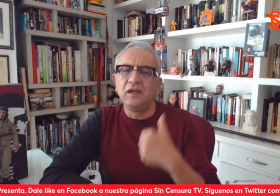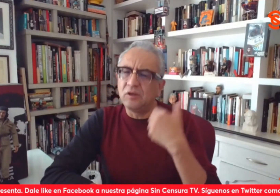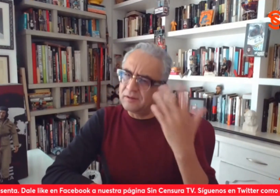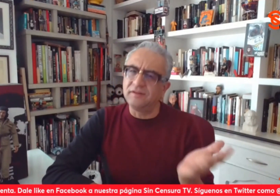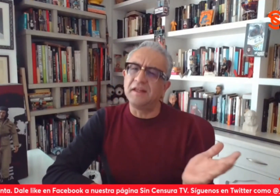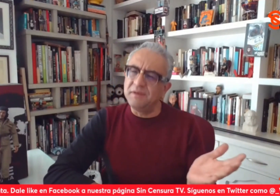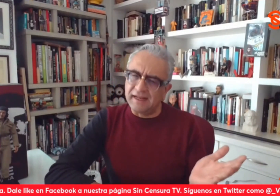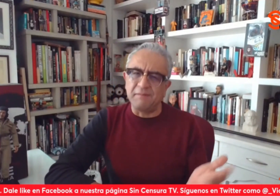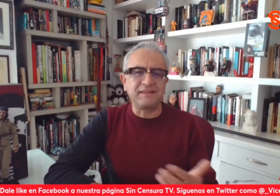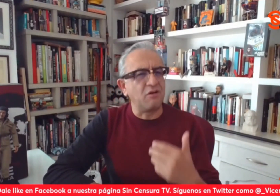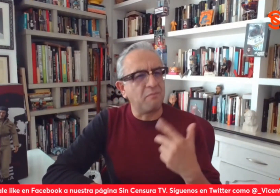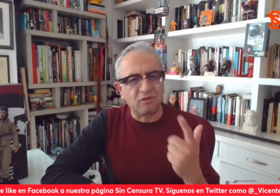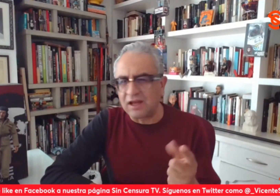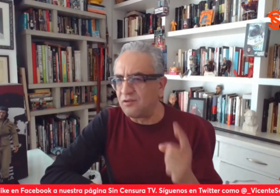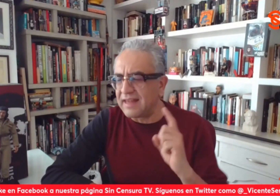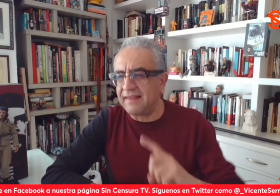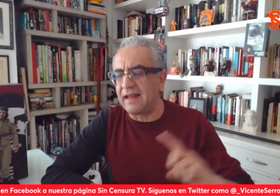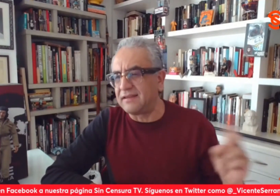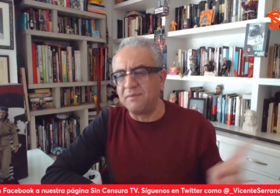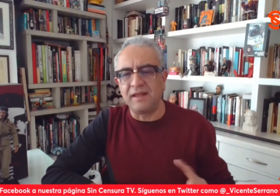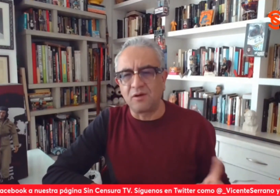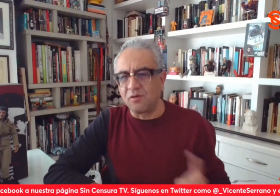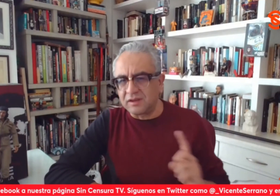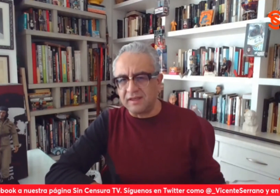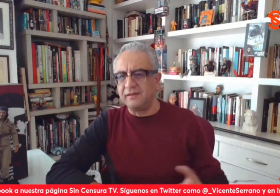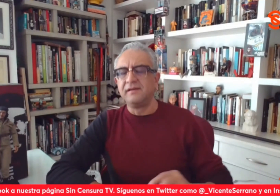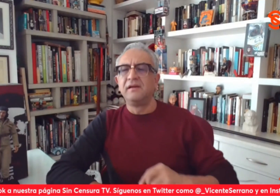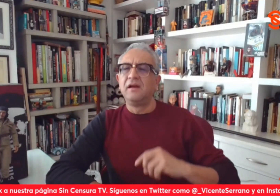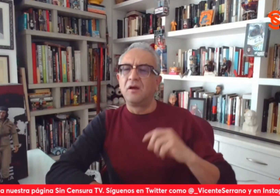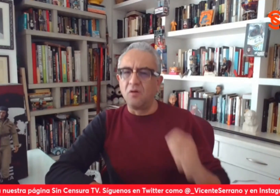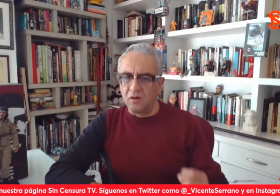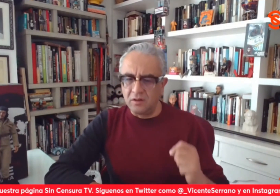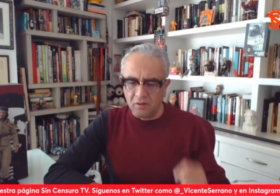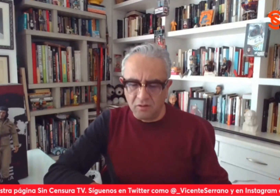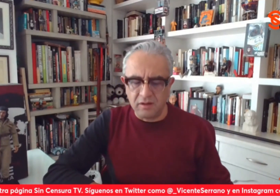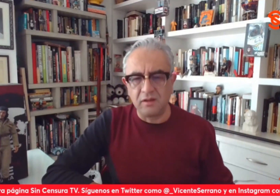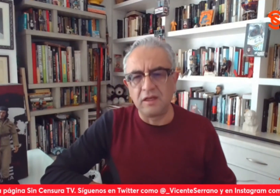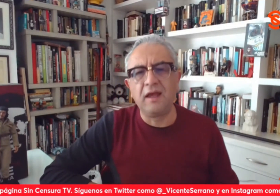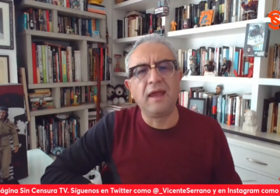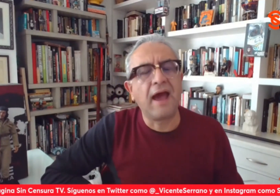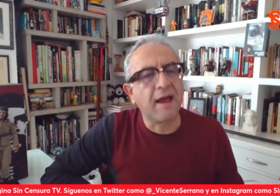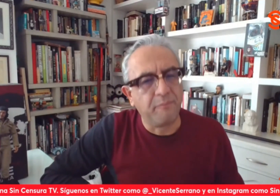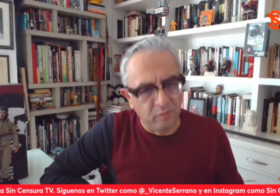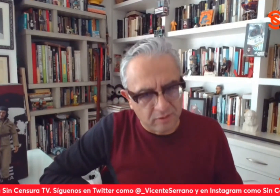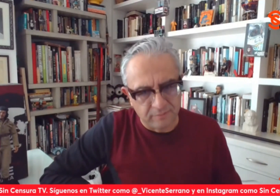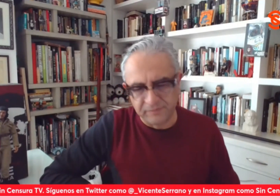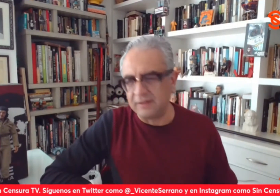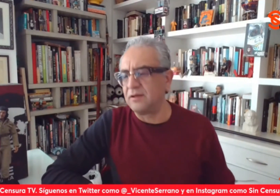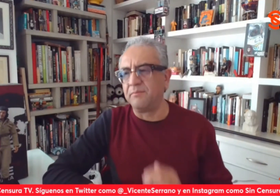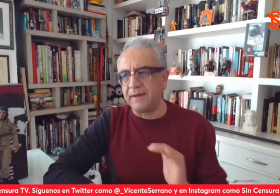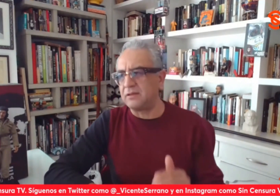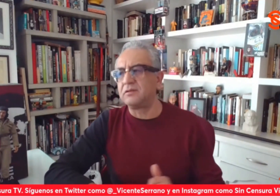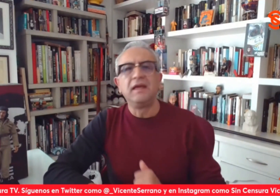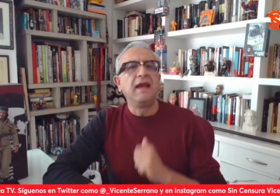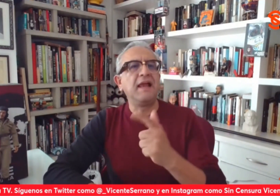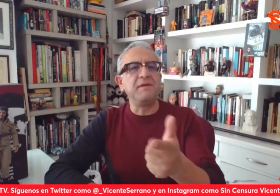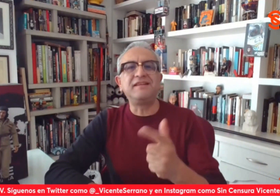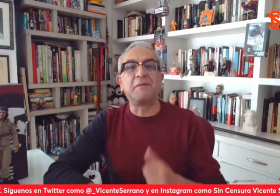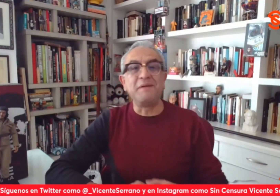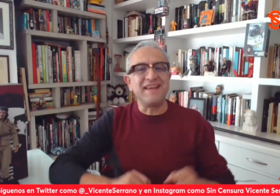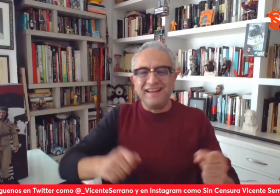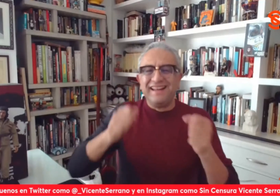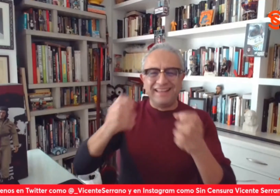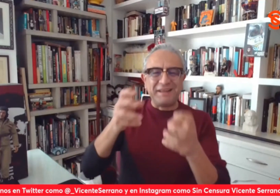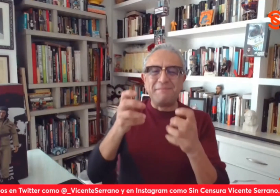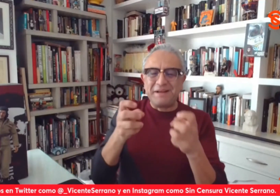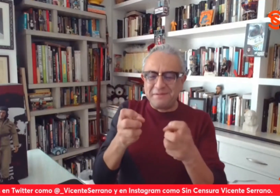cosas, y todas son tan miserables que no aportaron nada a la tremenda corte con lo de Acapulco. Se hicieron patos, y la